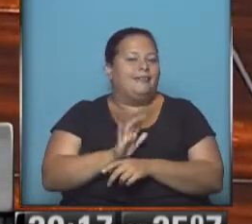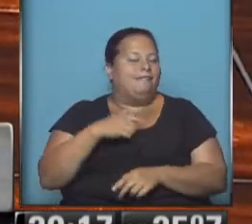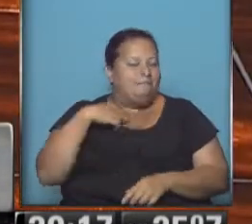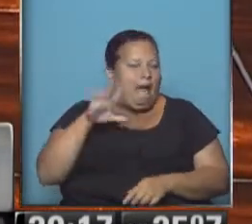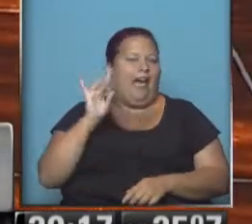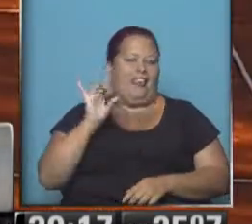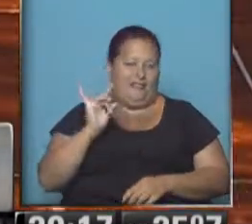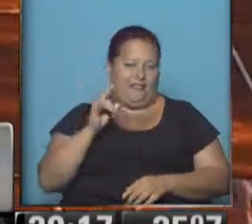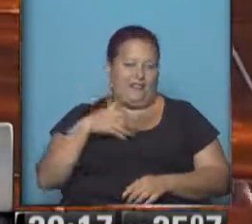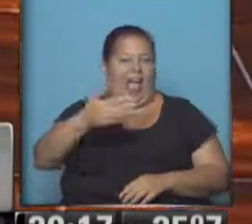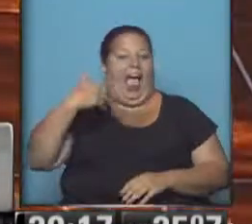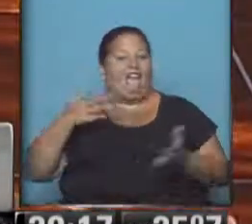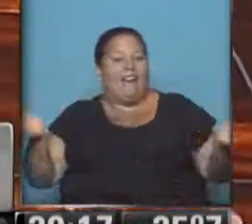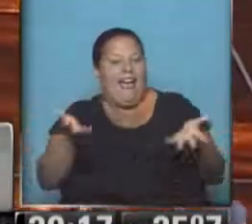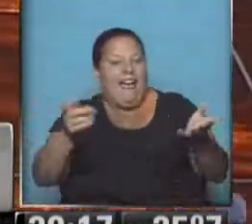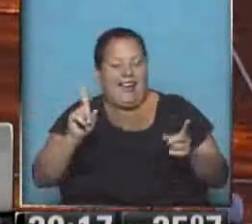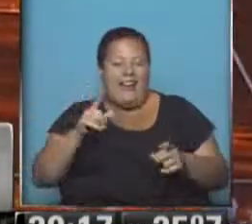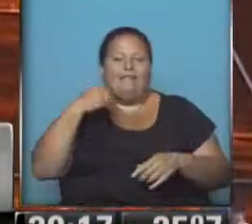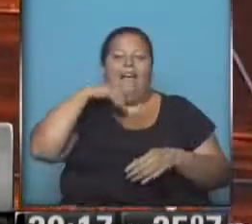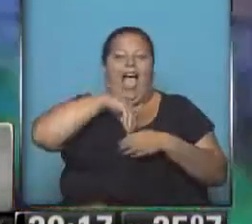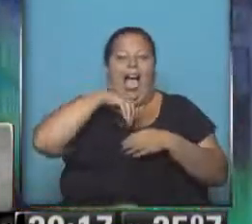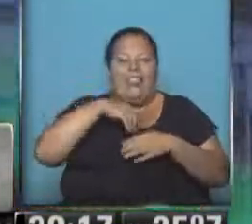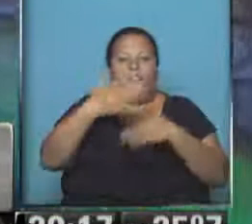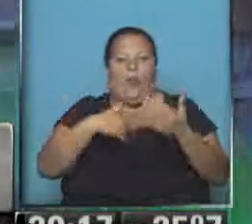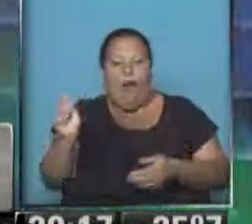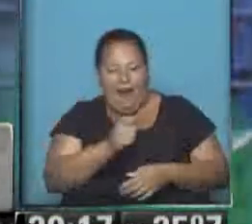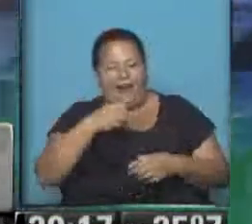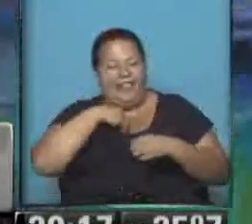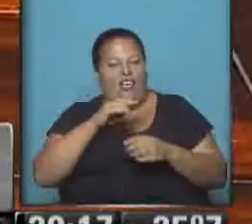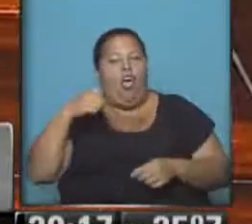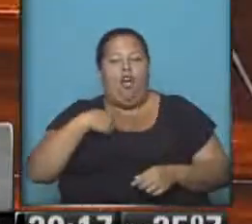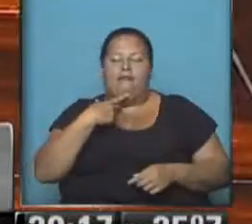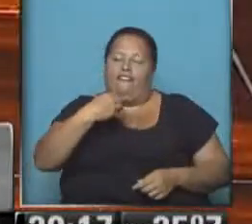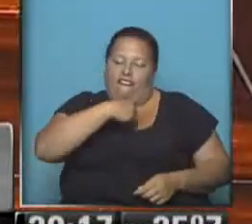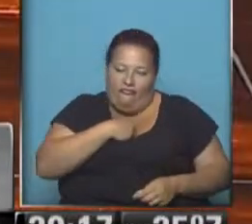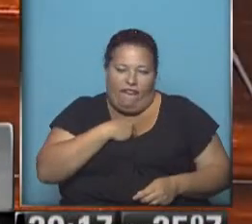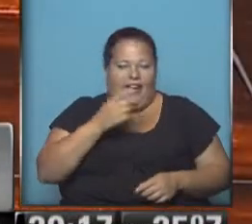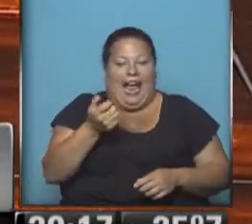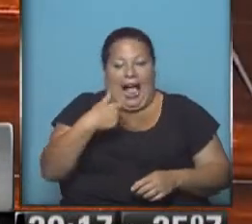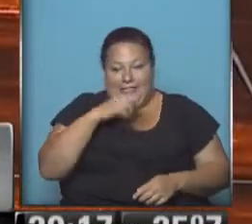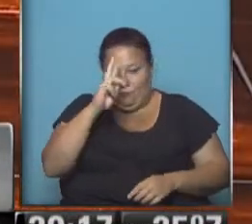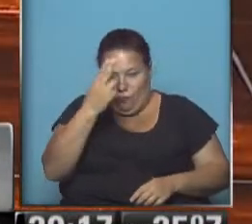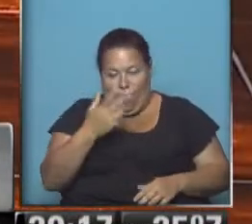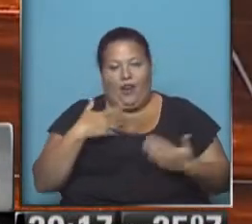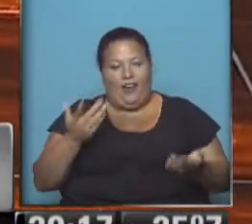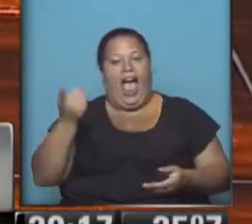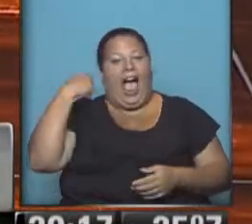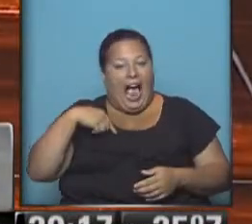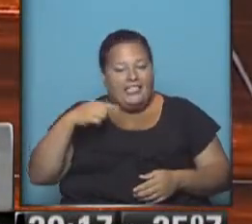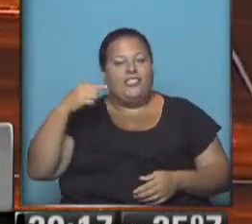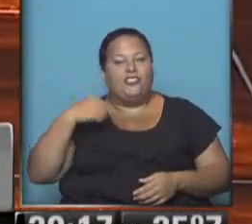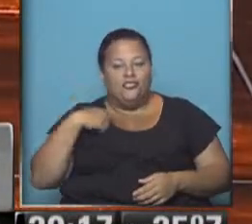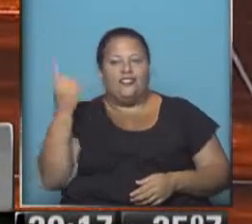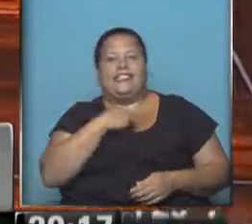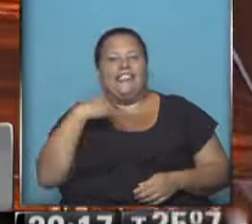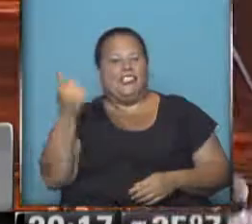más difícil alentar de afuera que por ahí uno que esté adentro jugando. Yo lo viví hoy con Fede, casi me muero. Y eso que ayer yo le hice vivir eso a